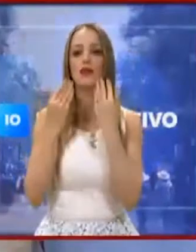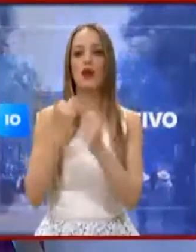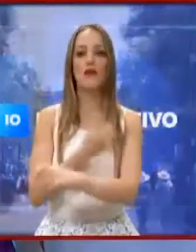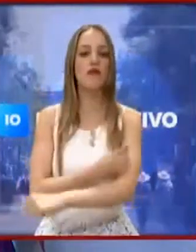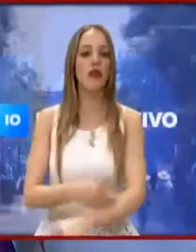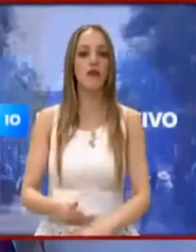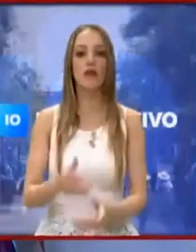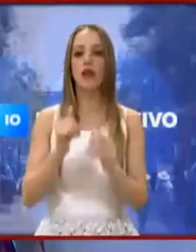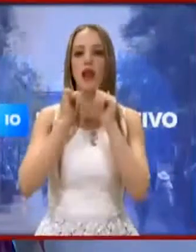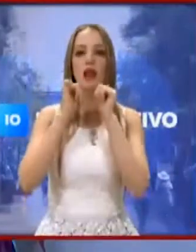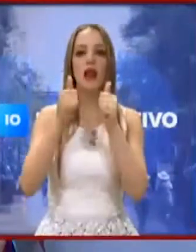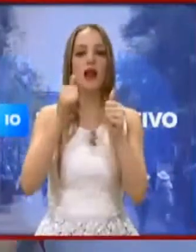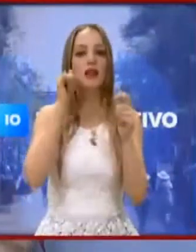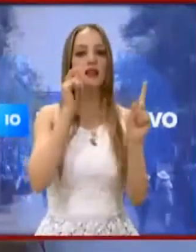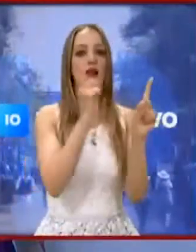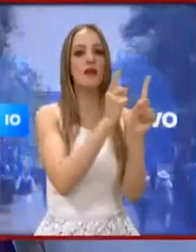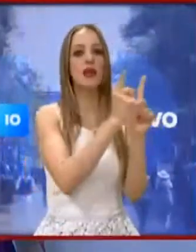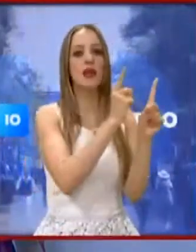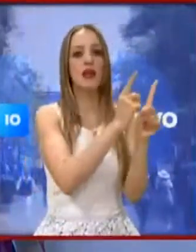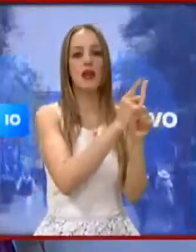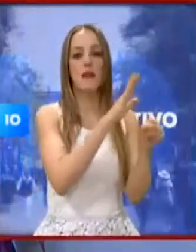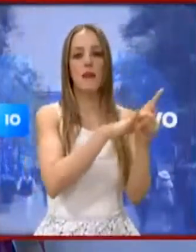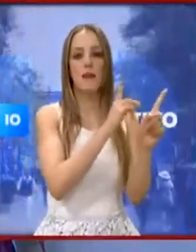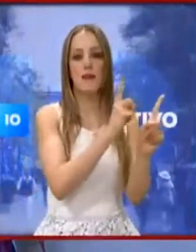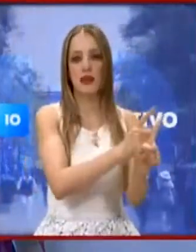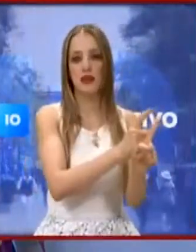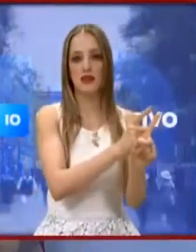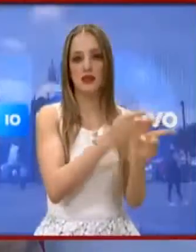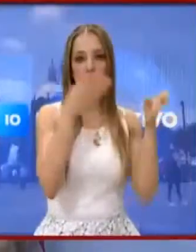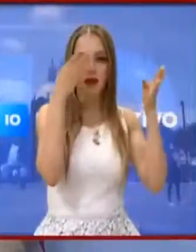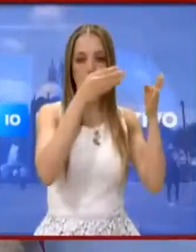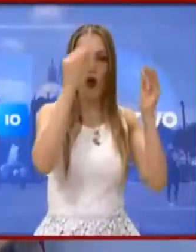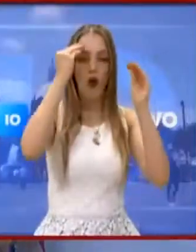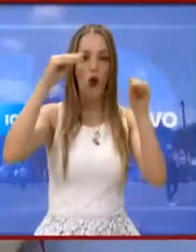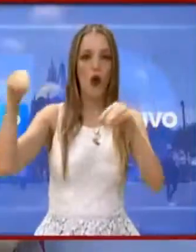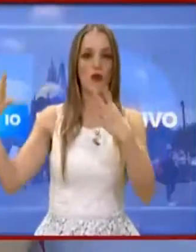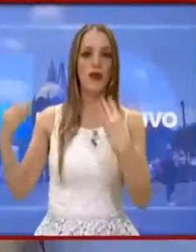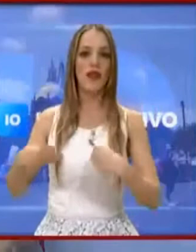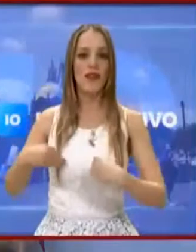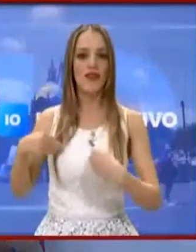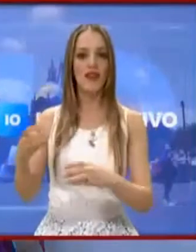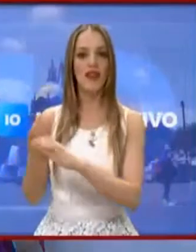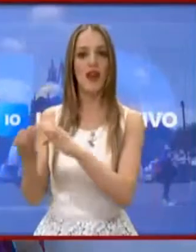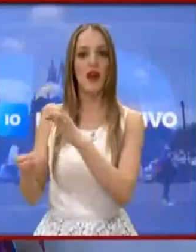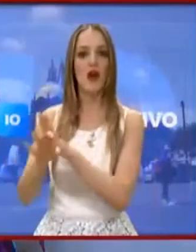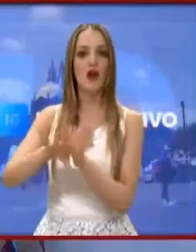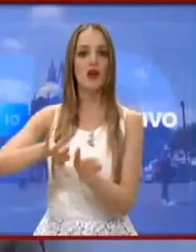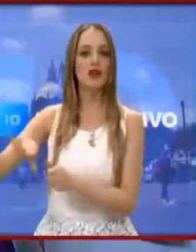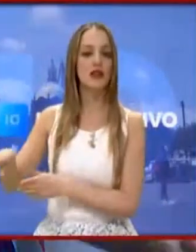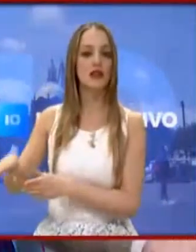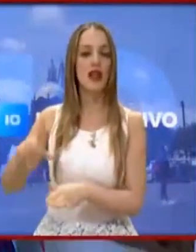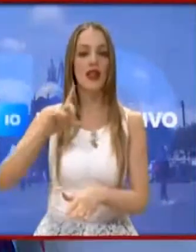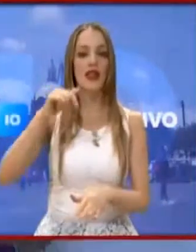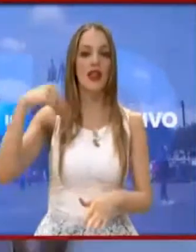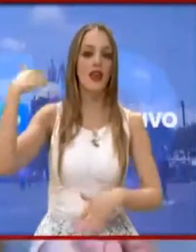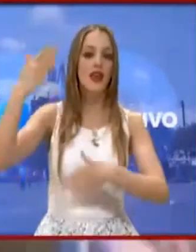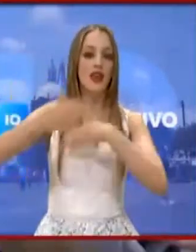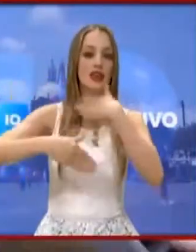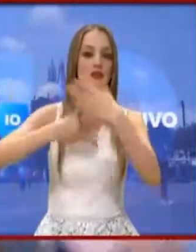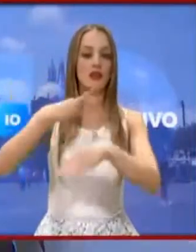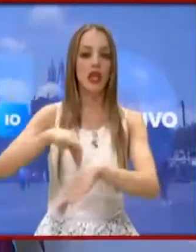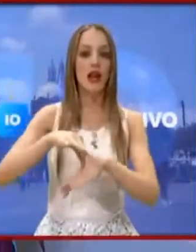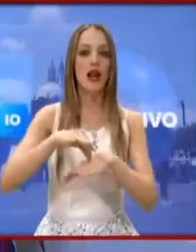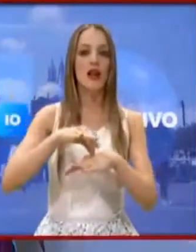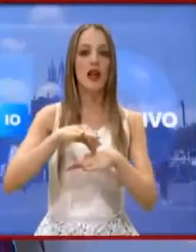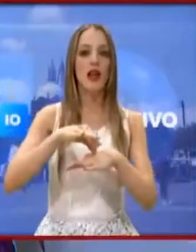nos dormimos y todo el tiempo queremos estar con ellos y centramos nuestra vida. Y el día que nos damos cuenta de la realidad, ¿qué crees? Pues no era,